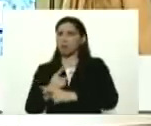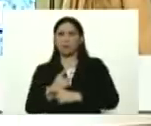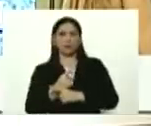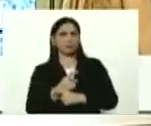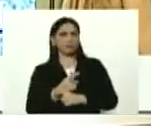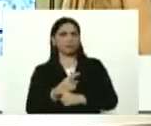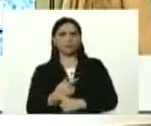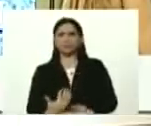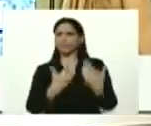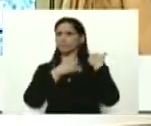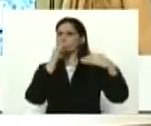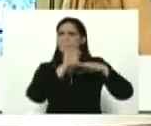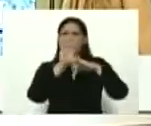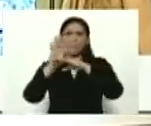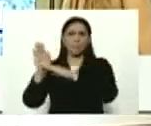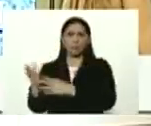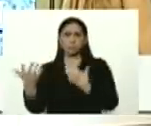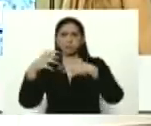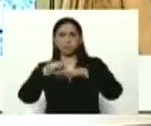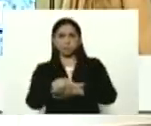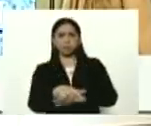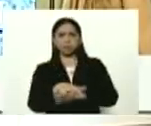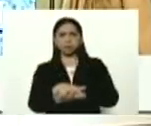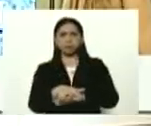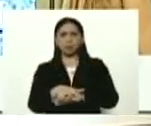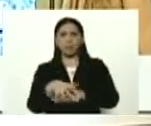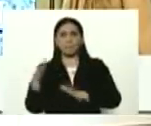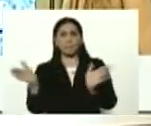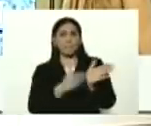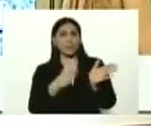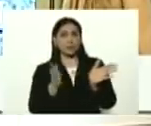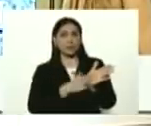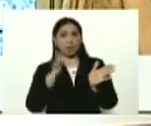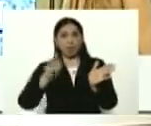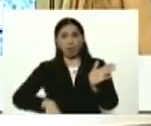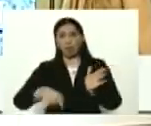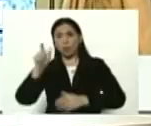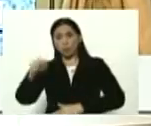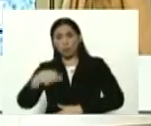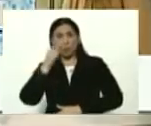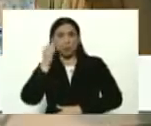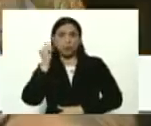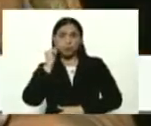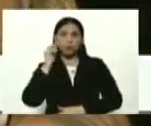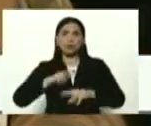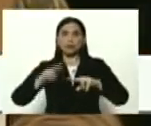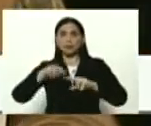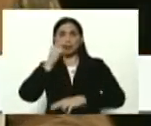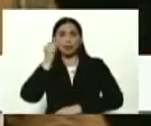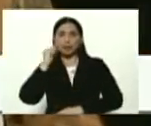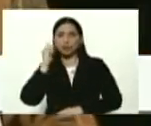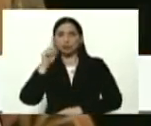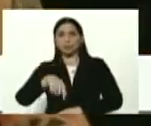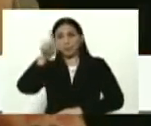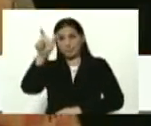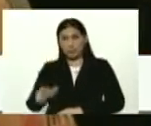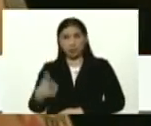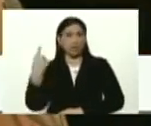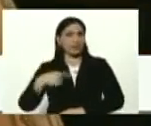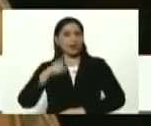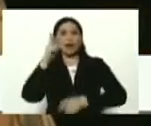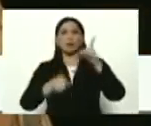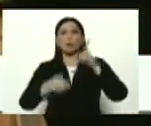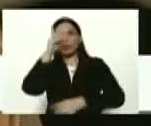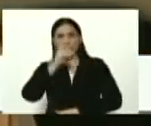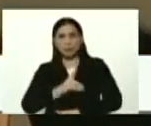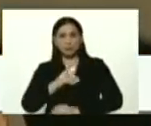Debe llevar la protección integral al pensionado, a la pensionada, al niño, a la niña, a la persona que tenga alguna